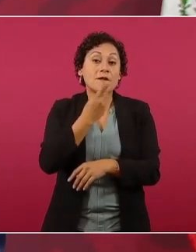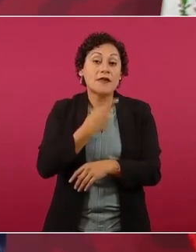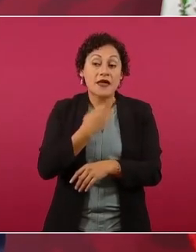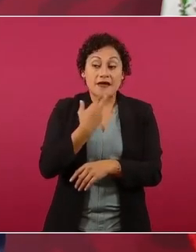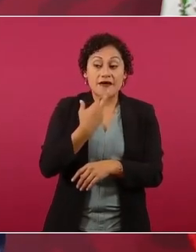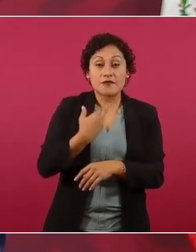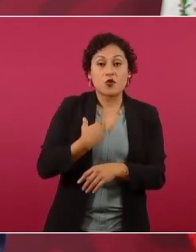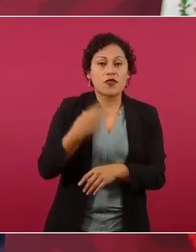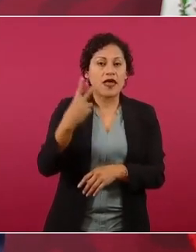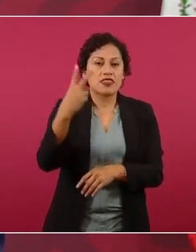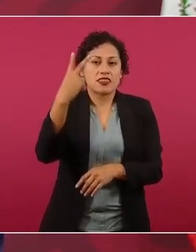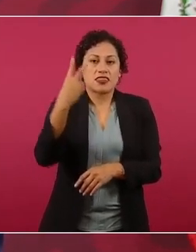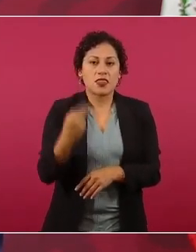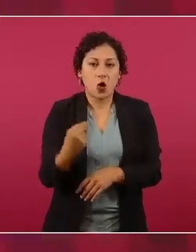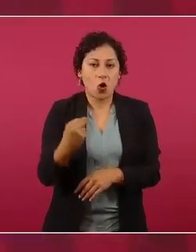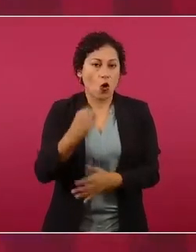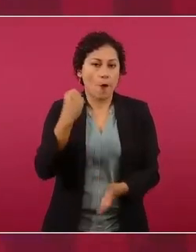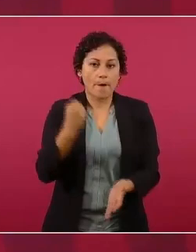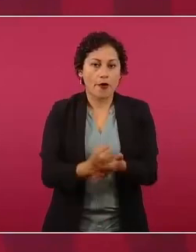no vamos a aprobar.